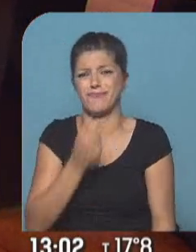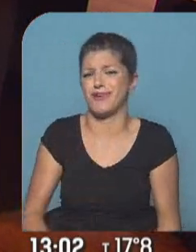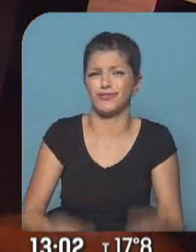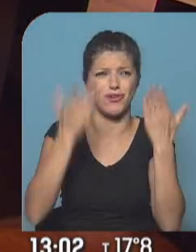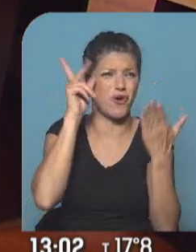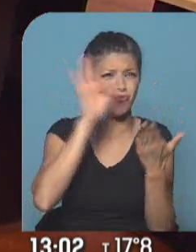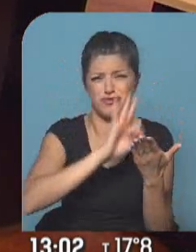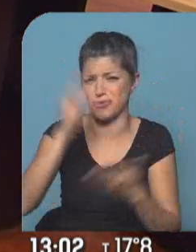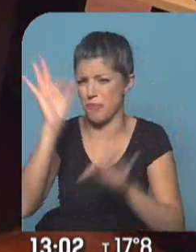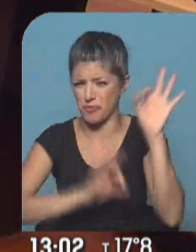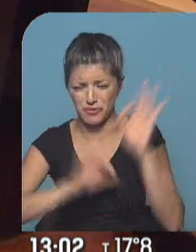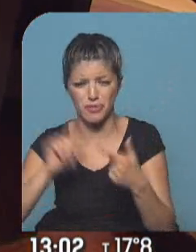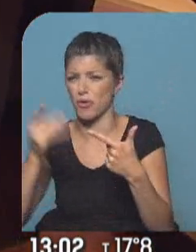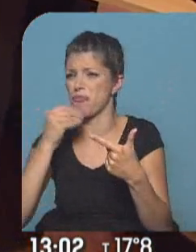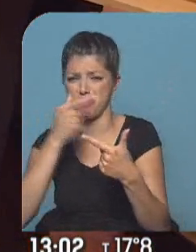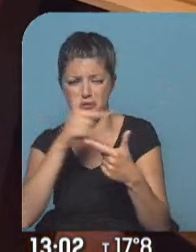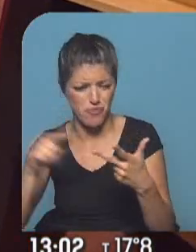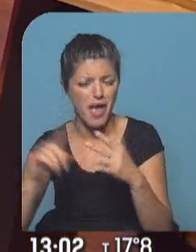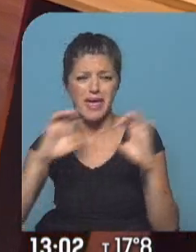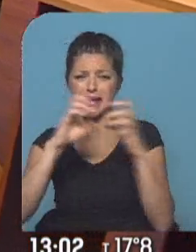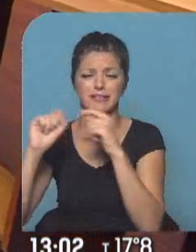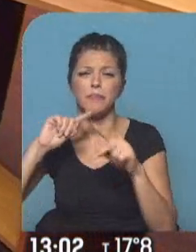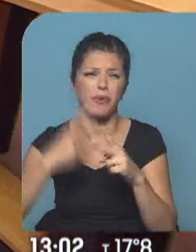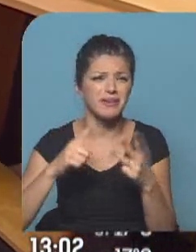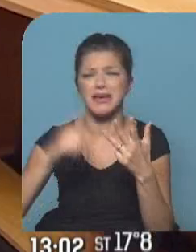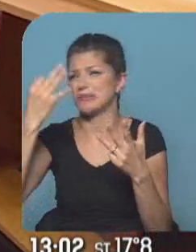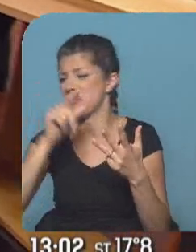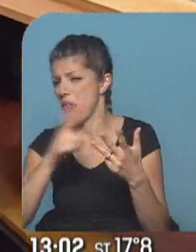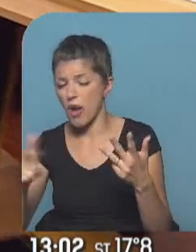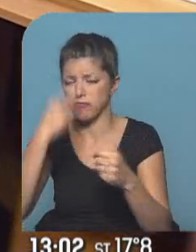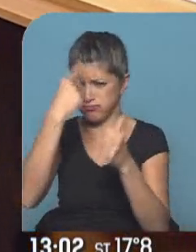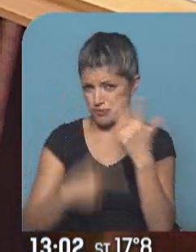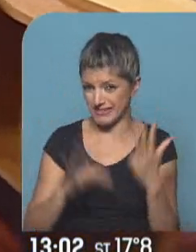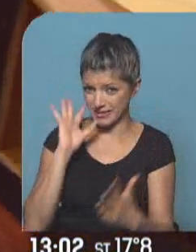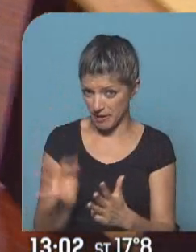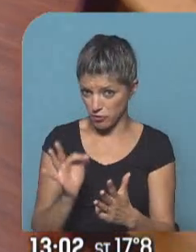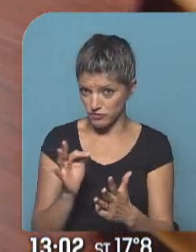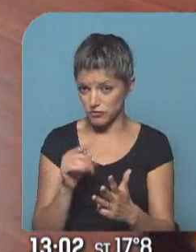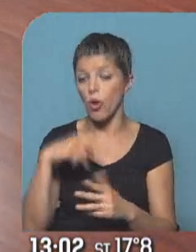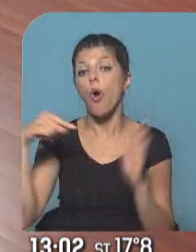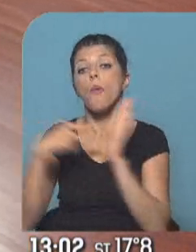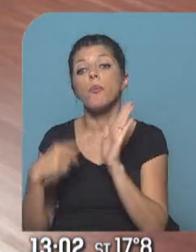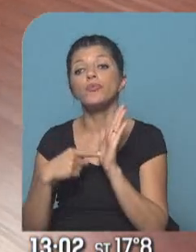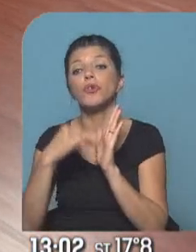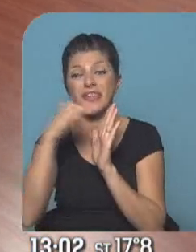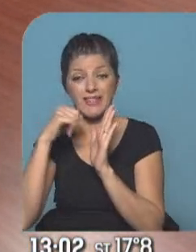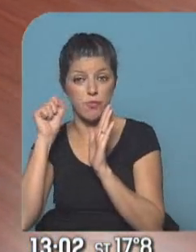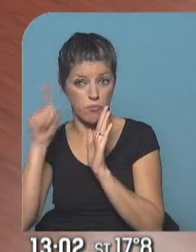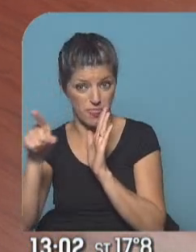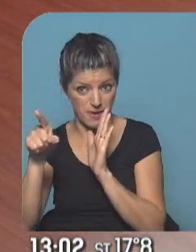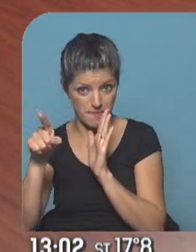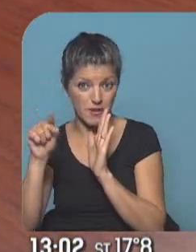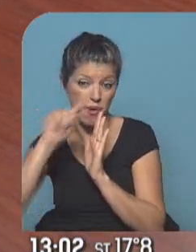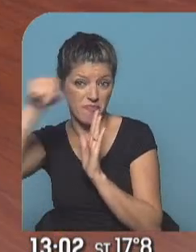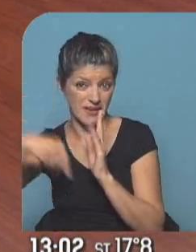800%, escasez de alimentos, crisis política, de seguridad, de todo tipo. O sea, lo que pone en crisis a Maduro está muy claro. Lo que me parece que no